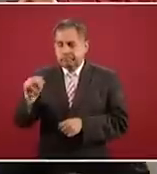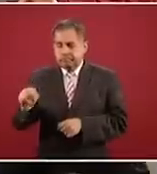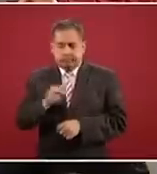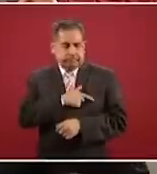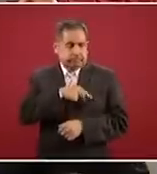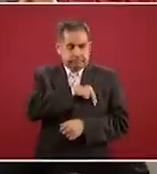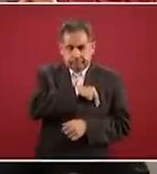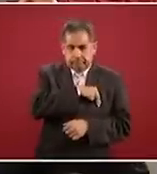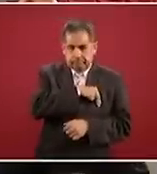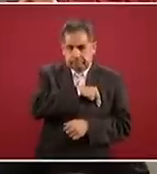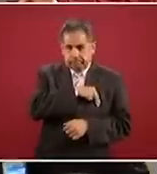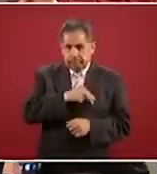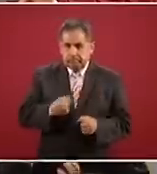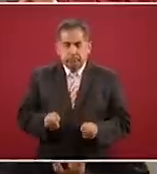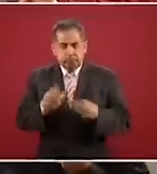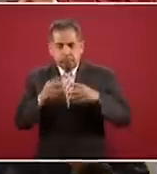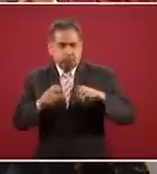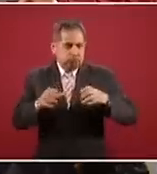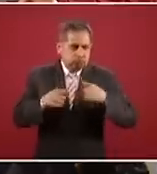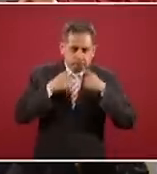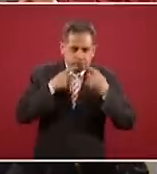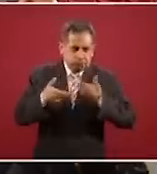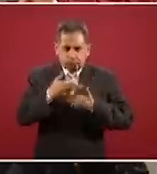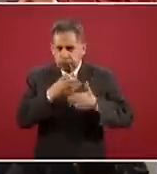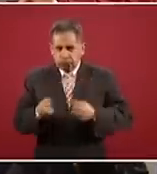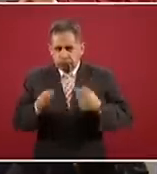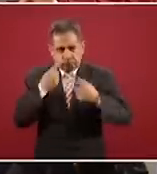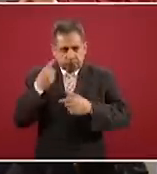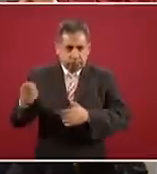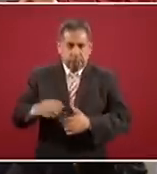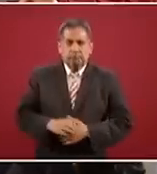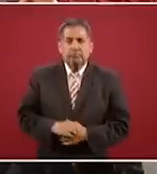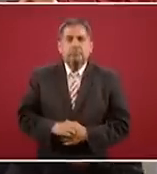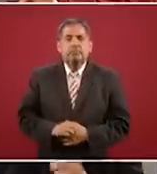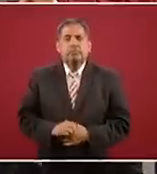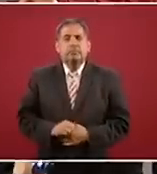despliegue y efectivos que tenemos a la fecha. Adelante, por favor.